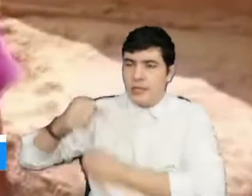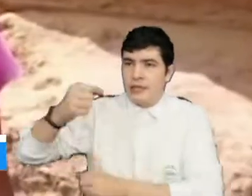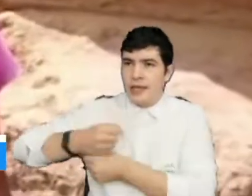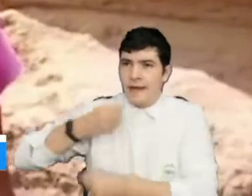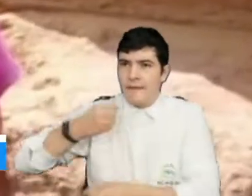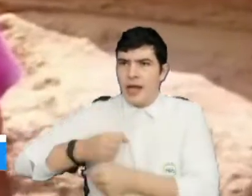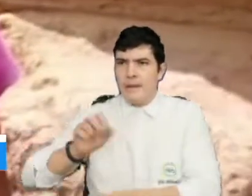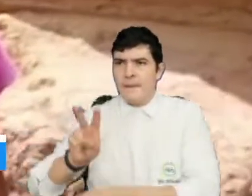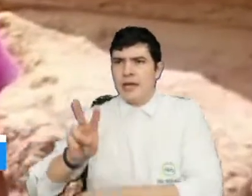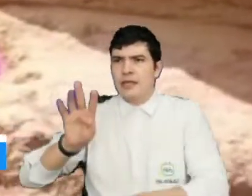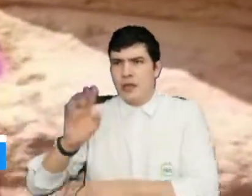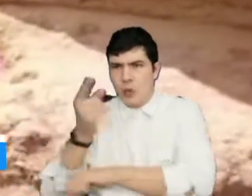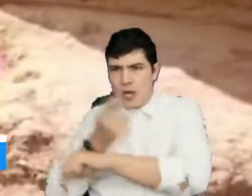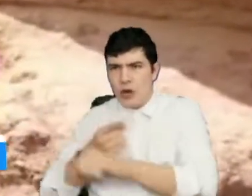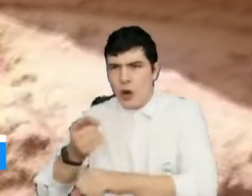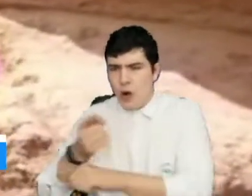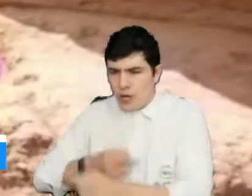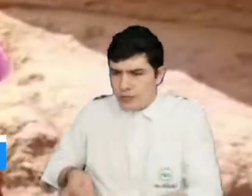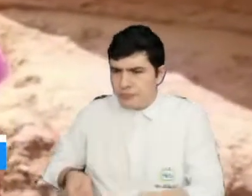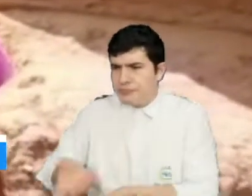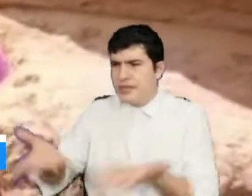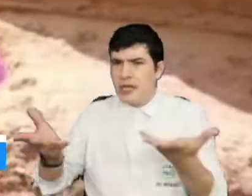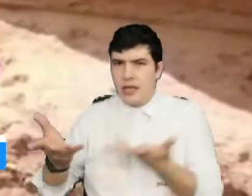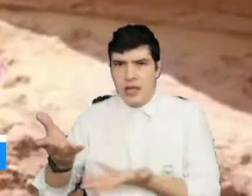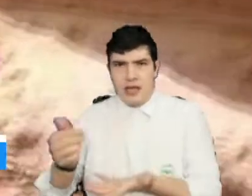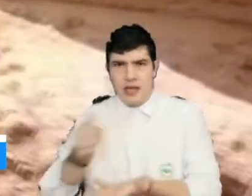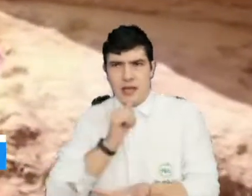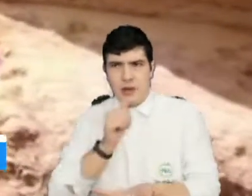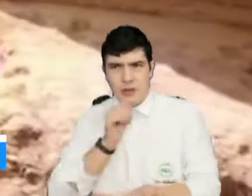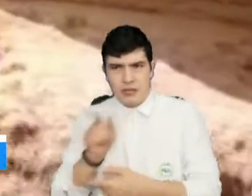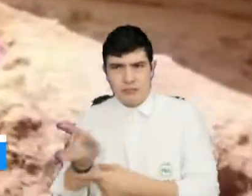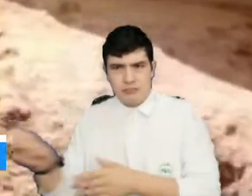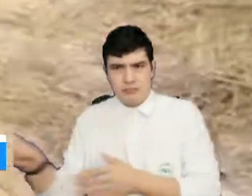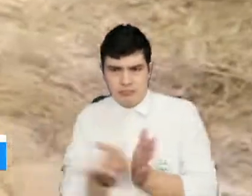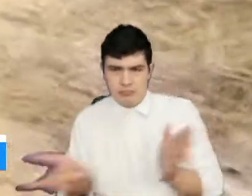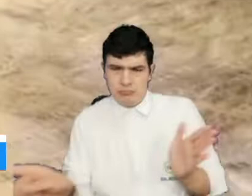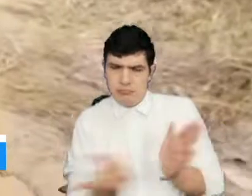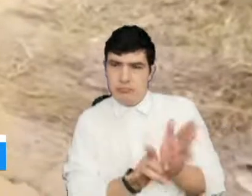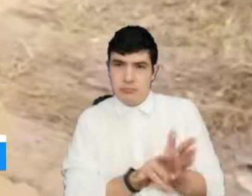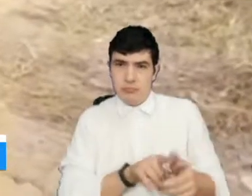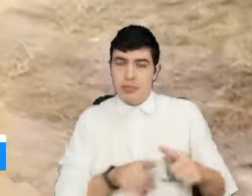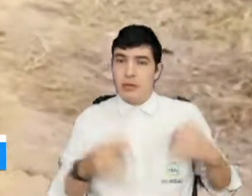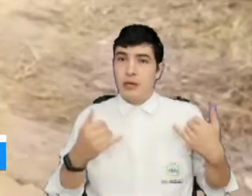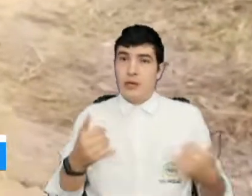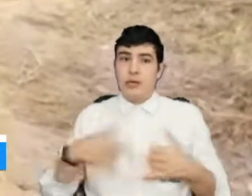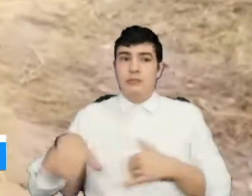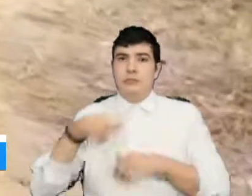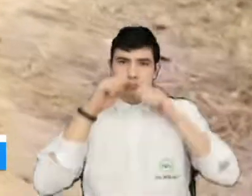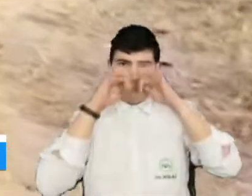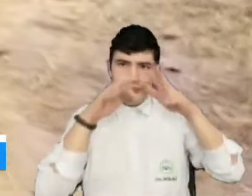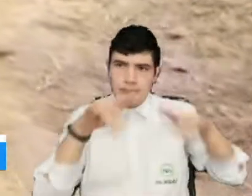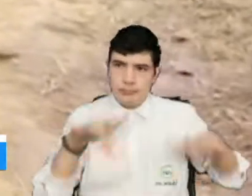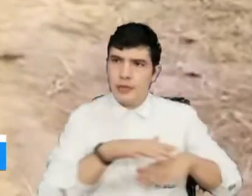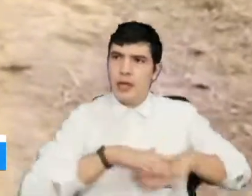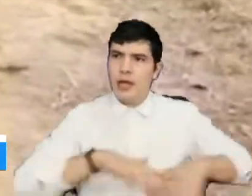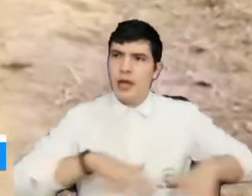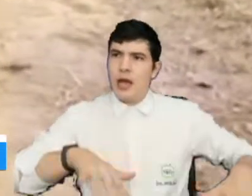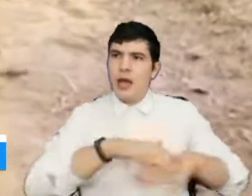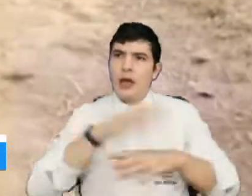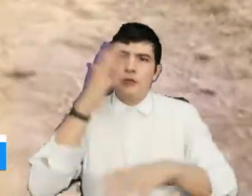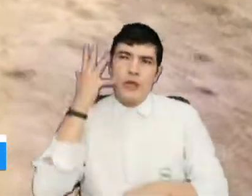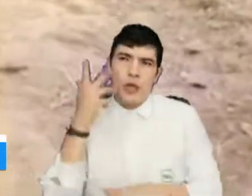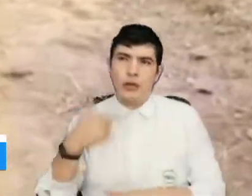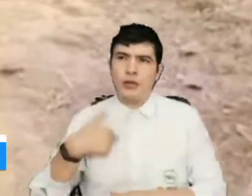la contaminación del aire por el producto de las marraneras que se encuentran en el sector. Todos los días que estoy haciendo mis tareas, tengo que soportar